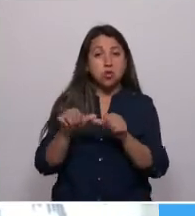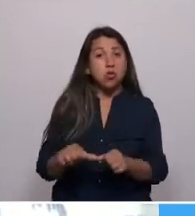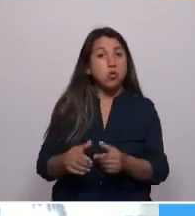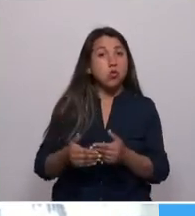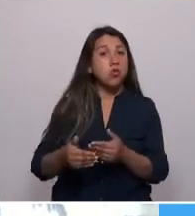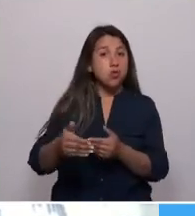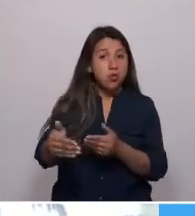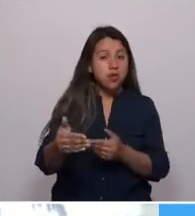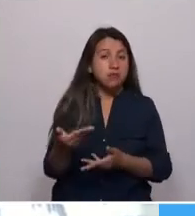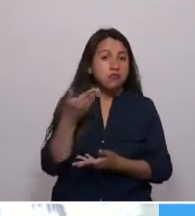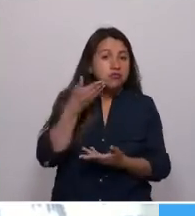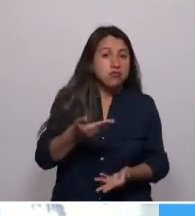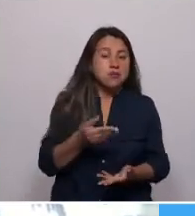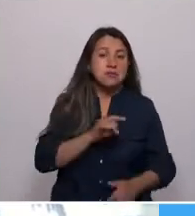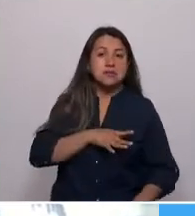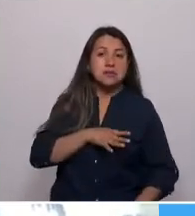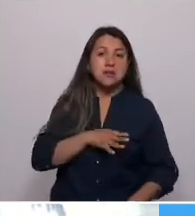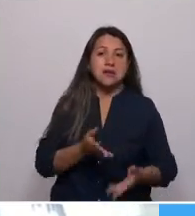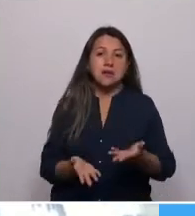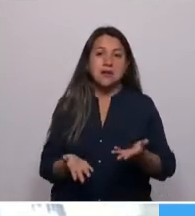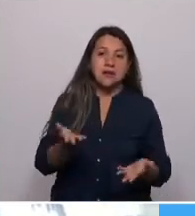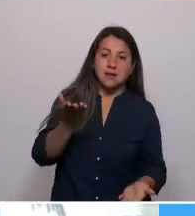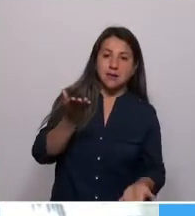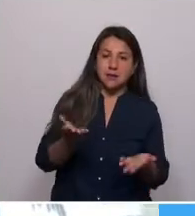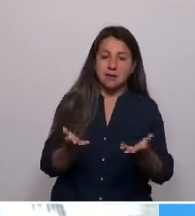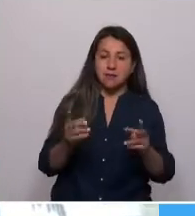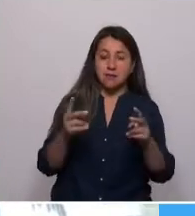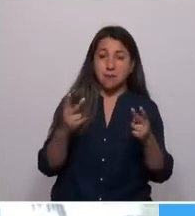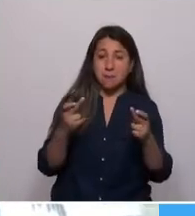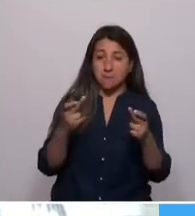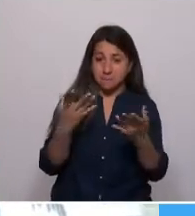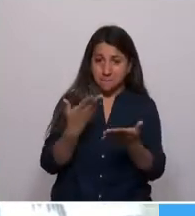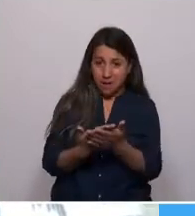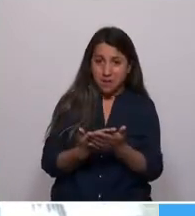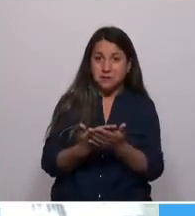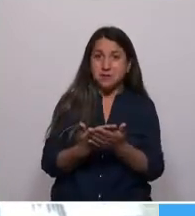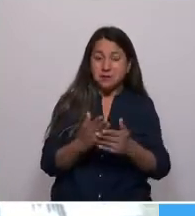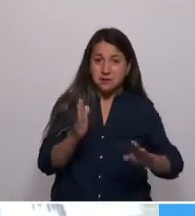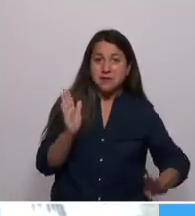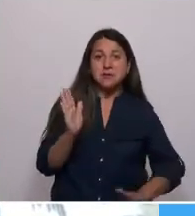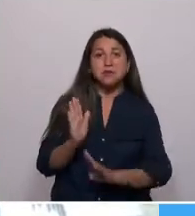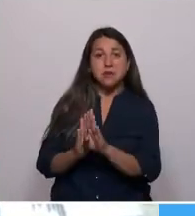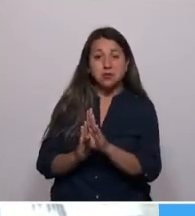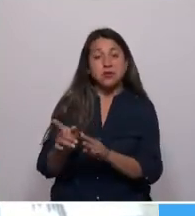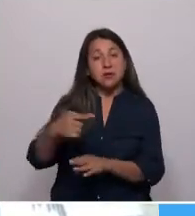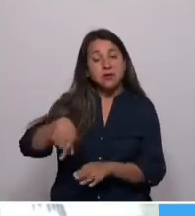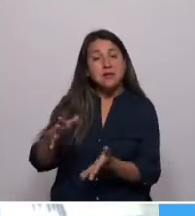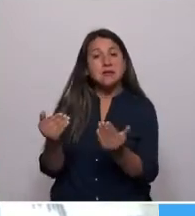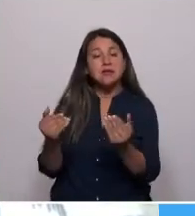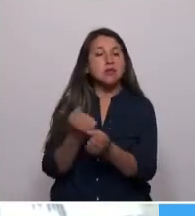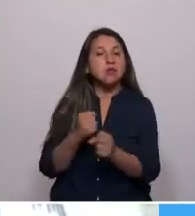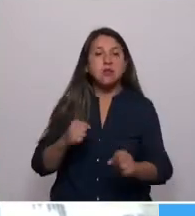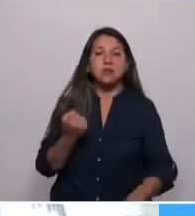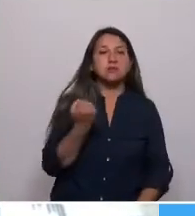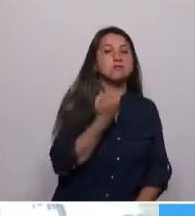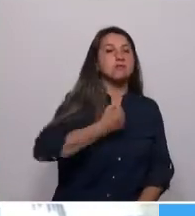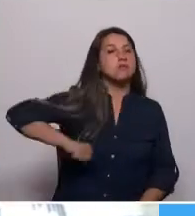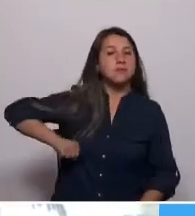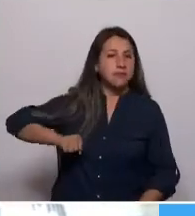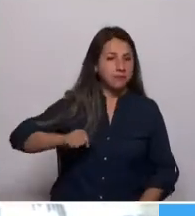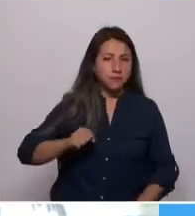le brinde a chile' la estabilidad paz y crecimiento que se merece no podemos avasallar este derecho